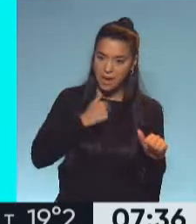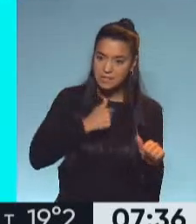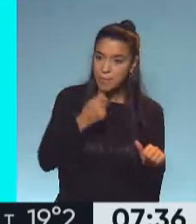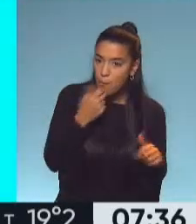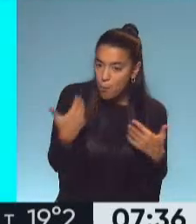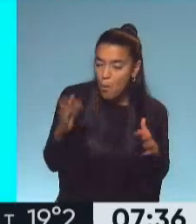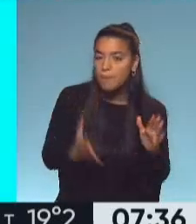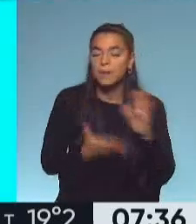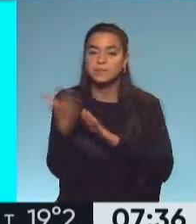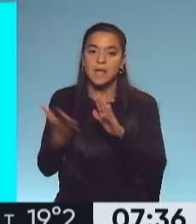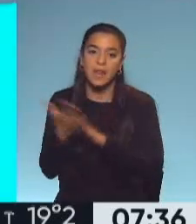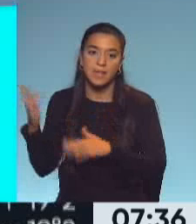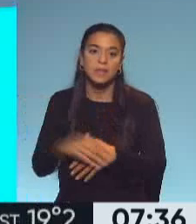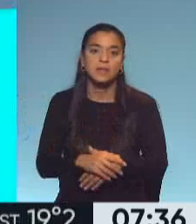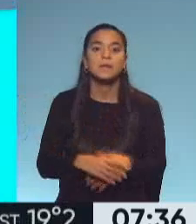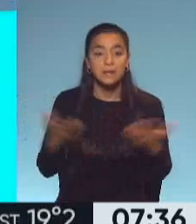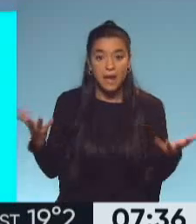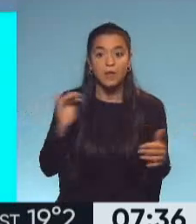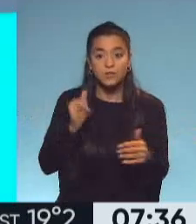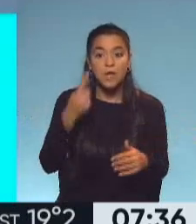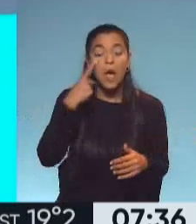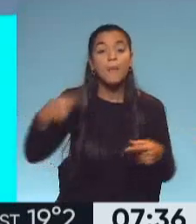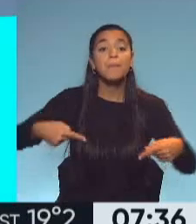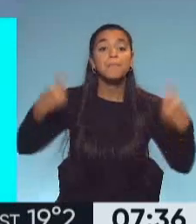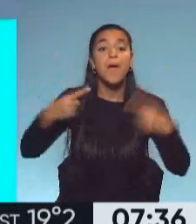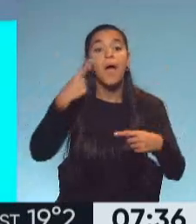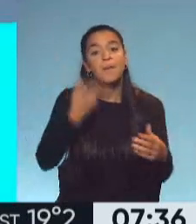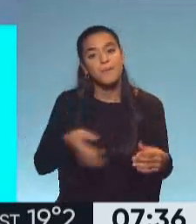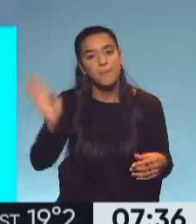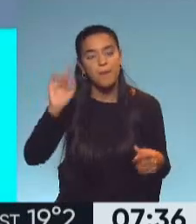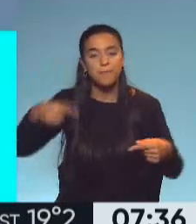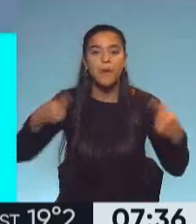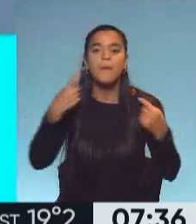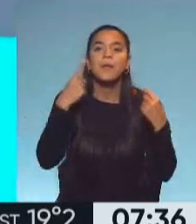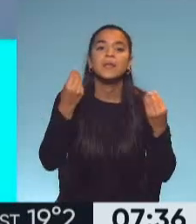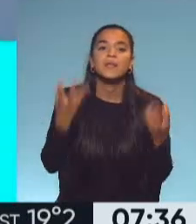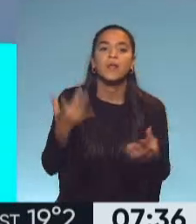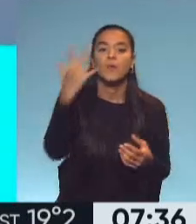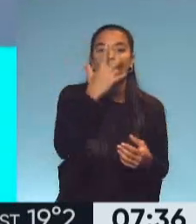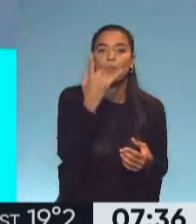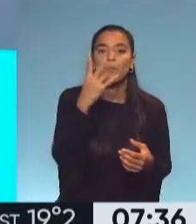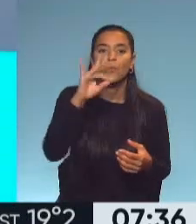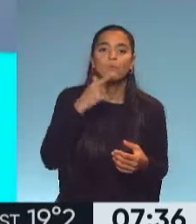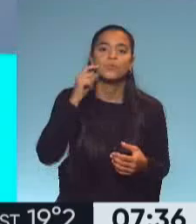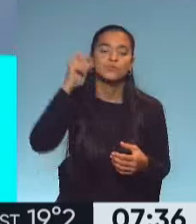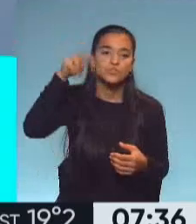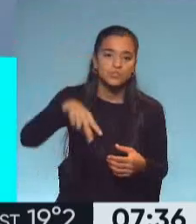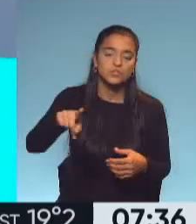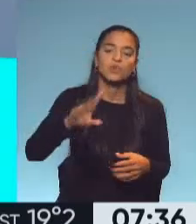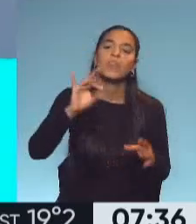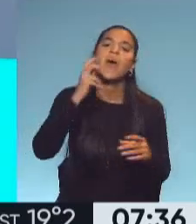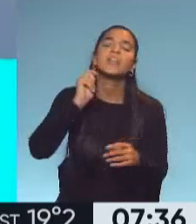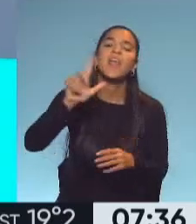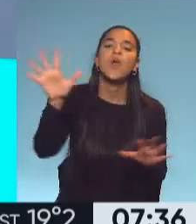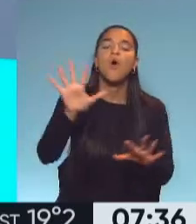pueden, para salir de la ciudad. Claro. ¿Vamos al peaje? Vamos al peaje. A ver, ¿cómo está todo? En Hudson. A ver, Dani Castaño, ¿qué tal? Muy